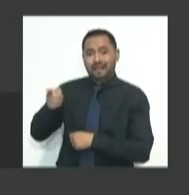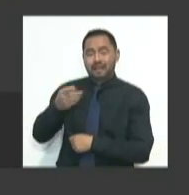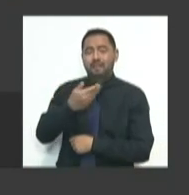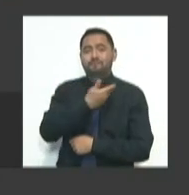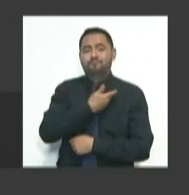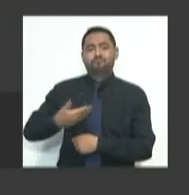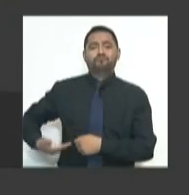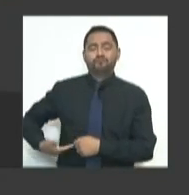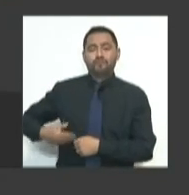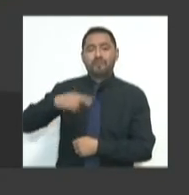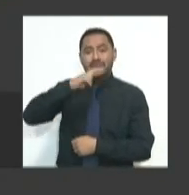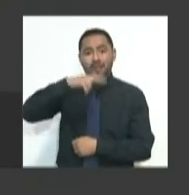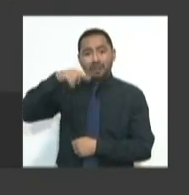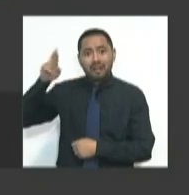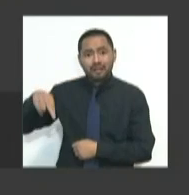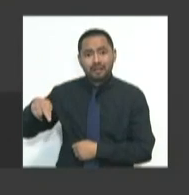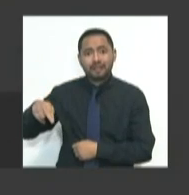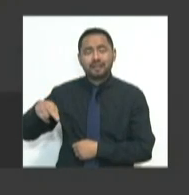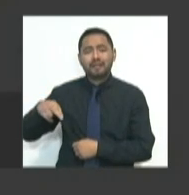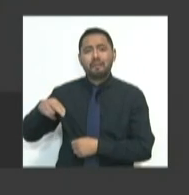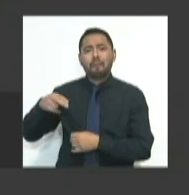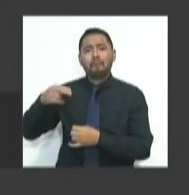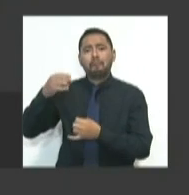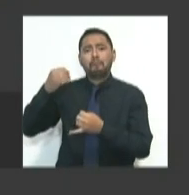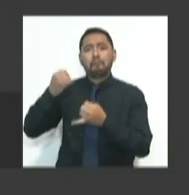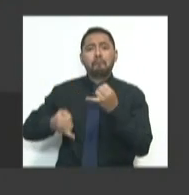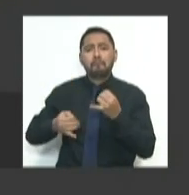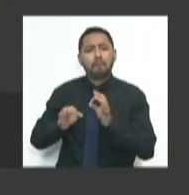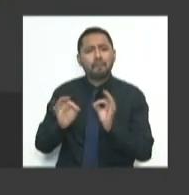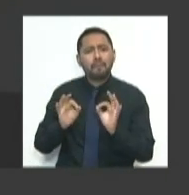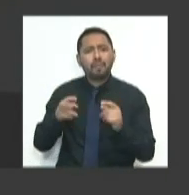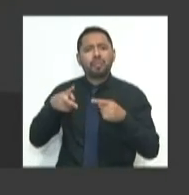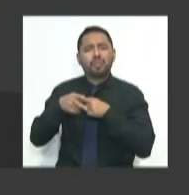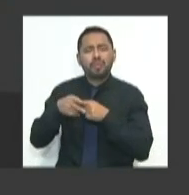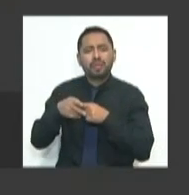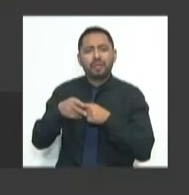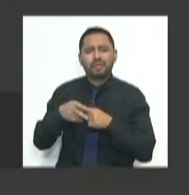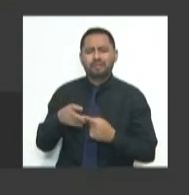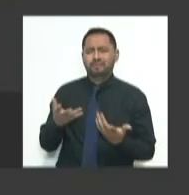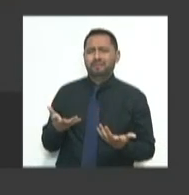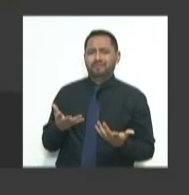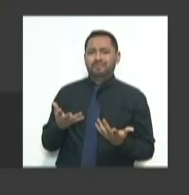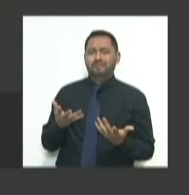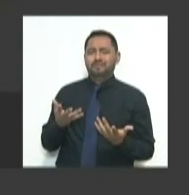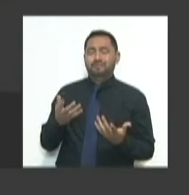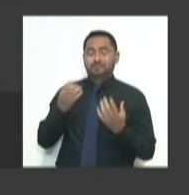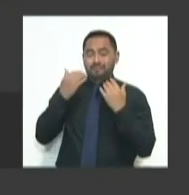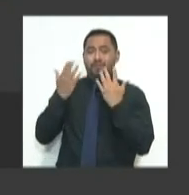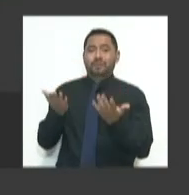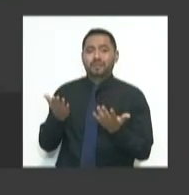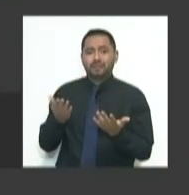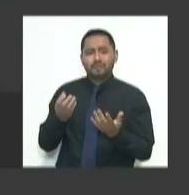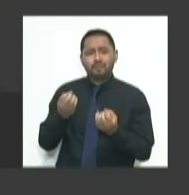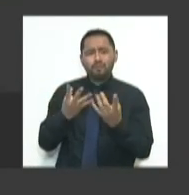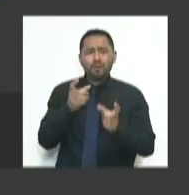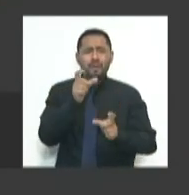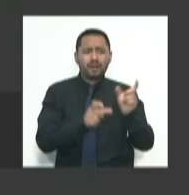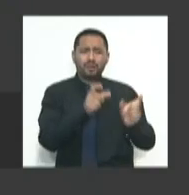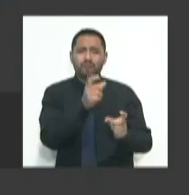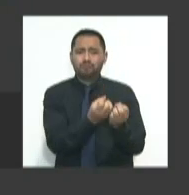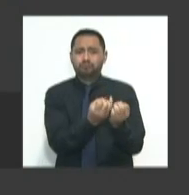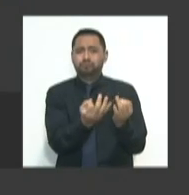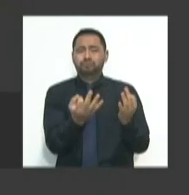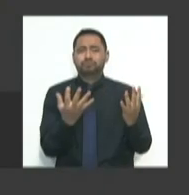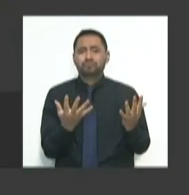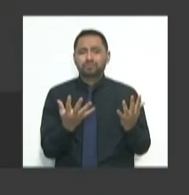proyectos mineros de generar inversiones de más de 50 mil millones de dólares convertirnos tronando en pocos años en el primer productor de